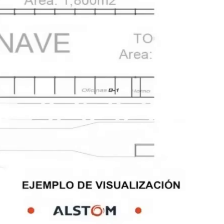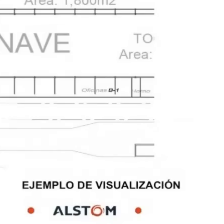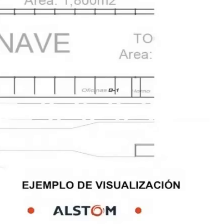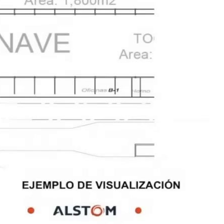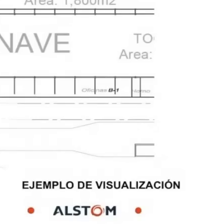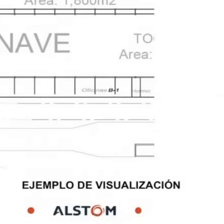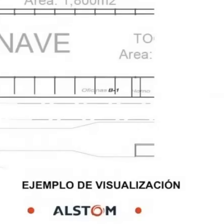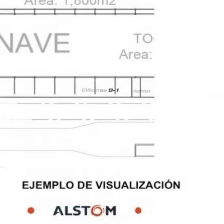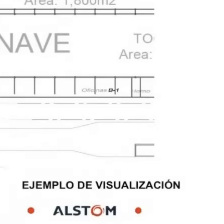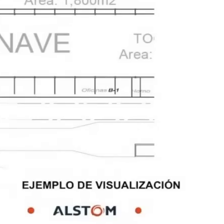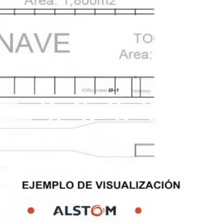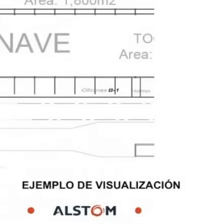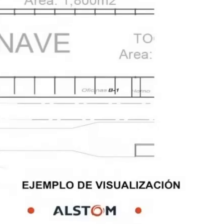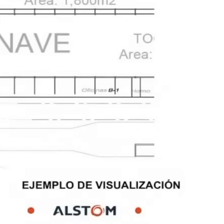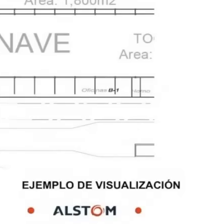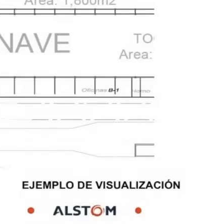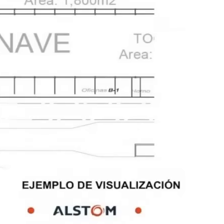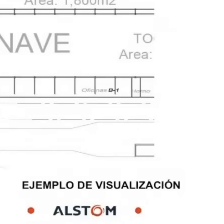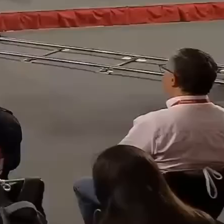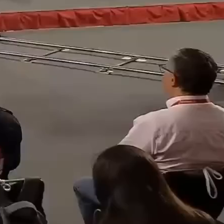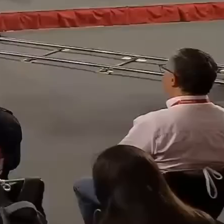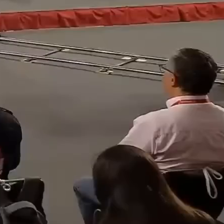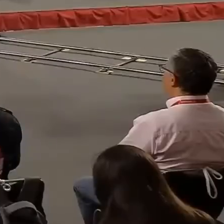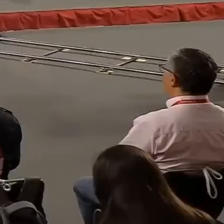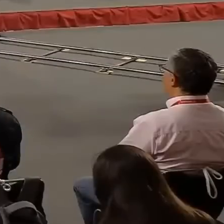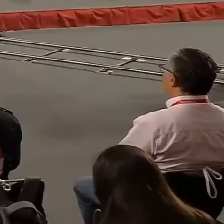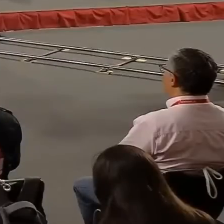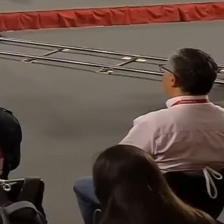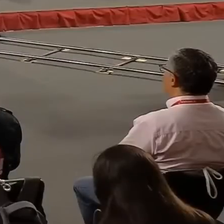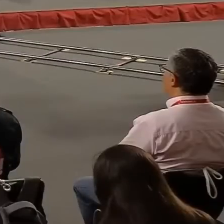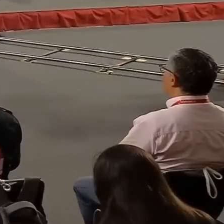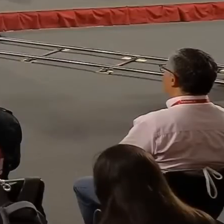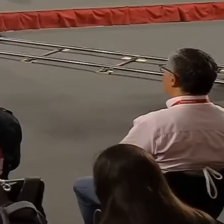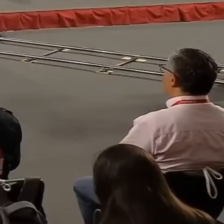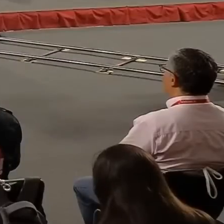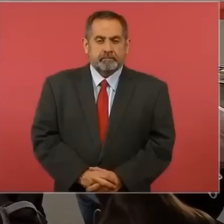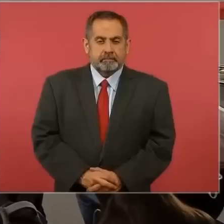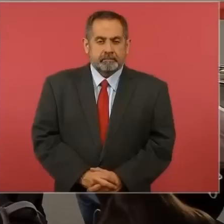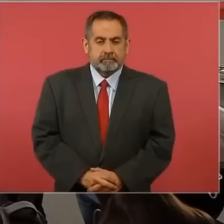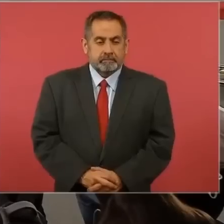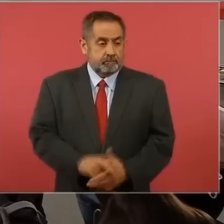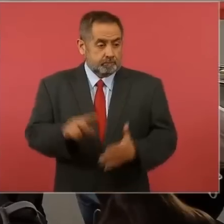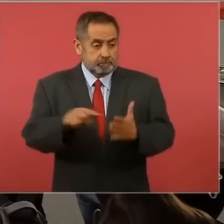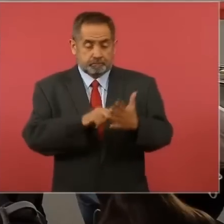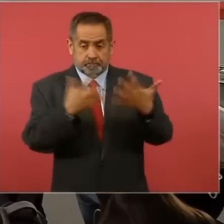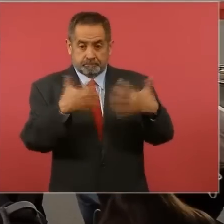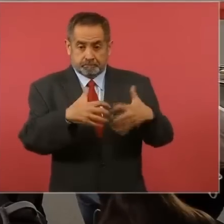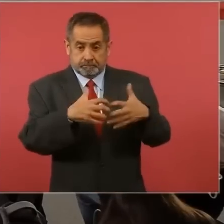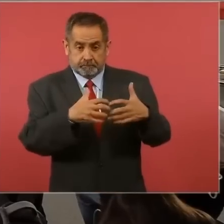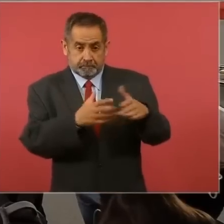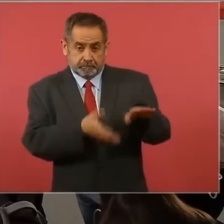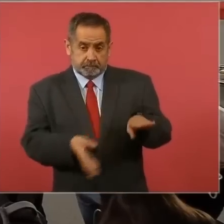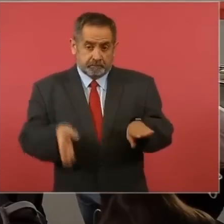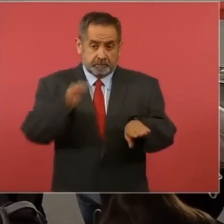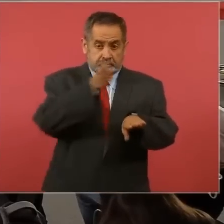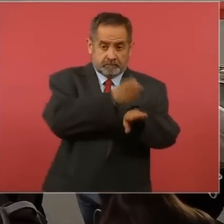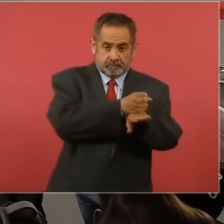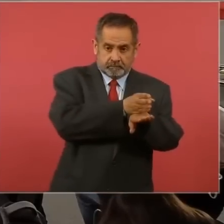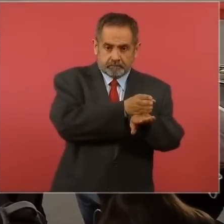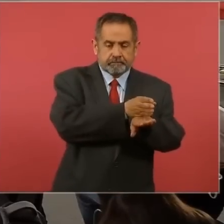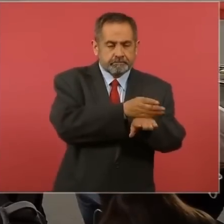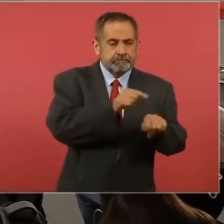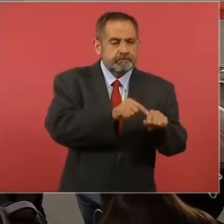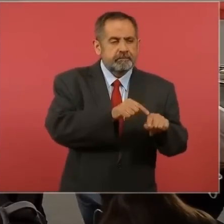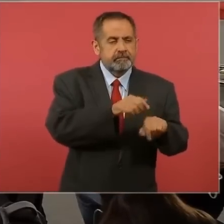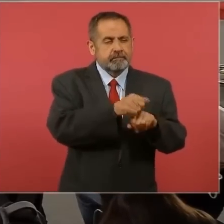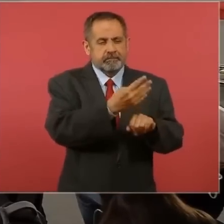afectar lo menos posible en este traslado y pues para hacerlo bien. Se embarcan directamente en la planta desde las naves 4 y 5 en las cuales